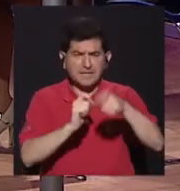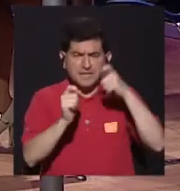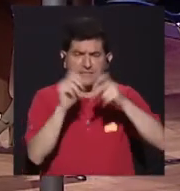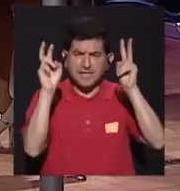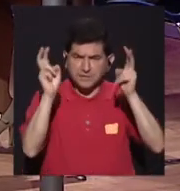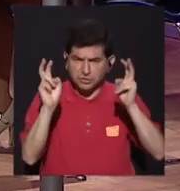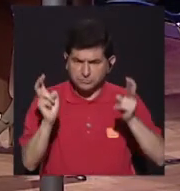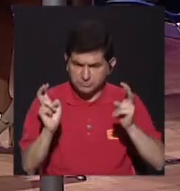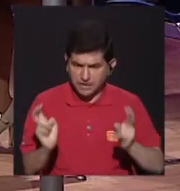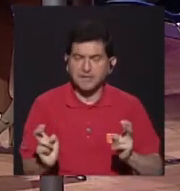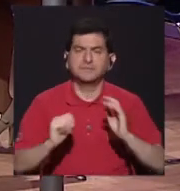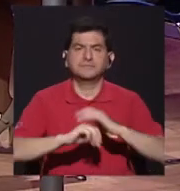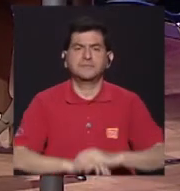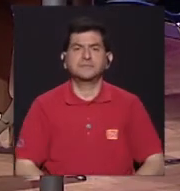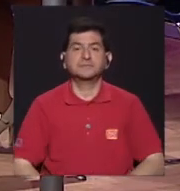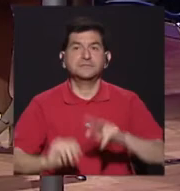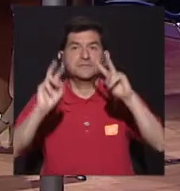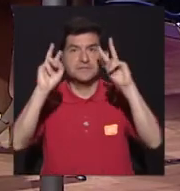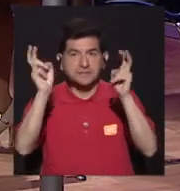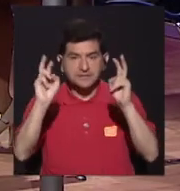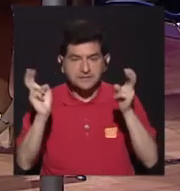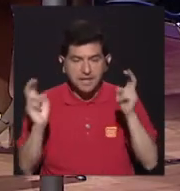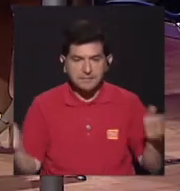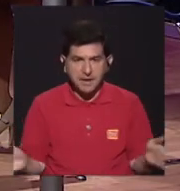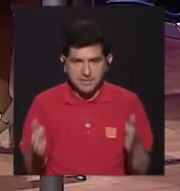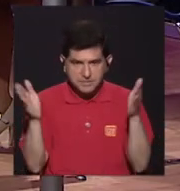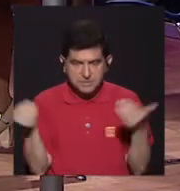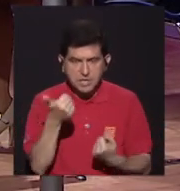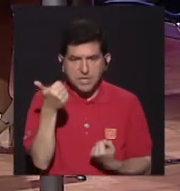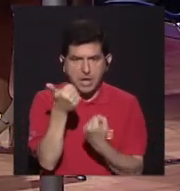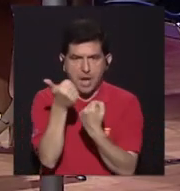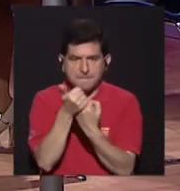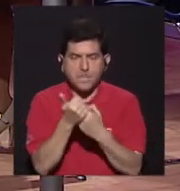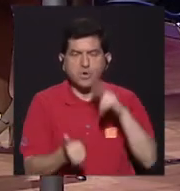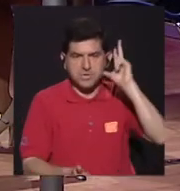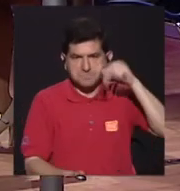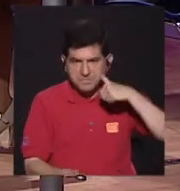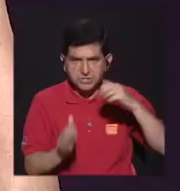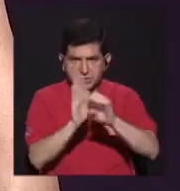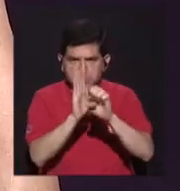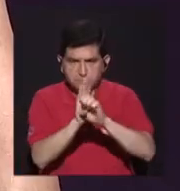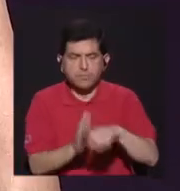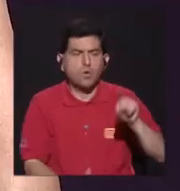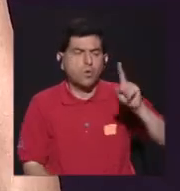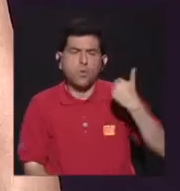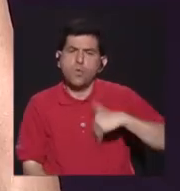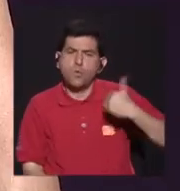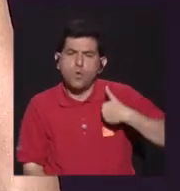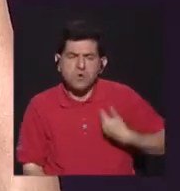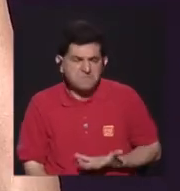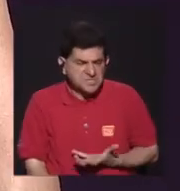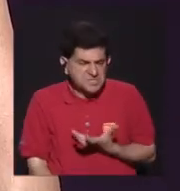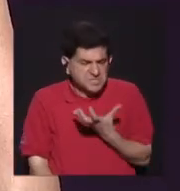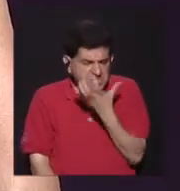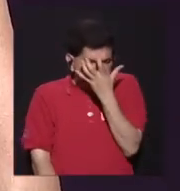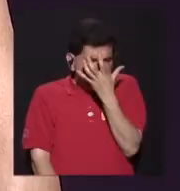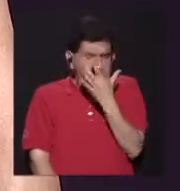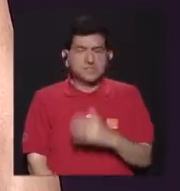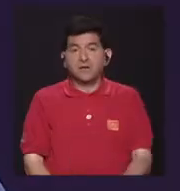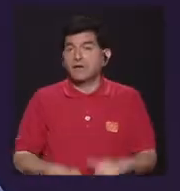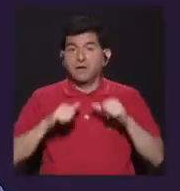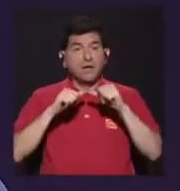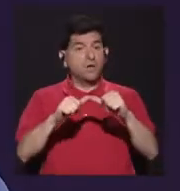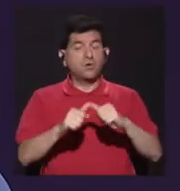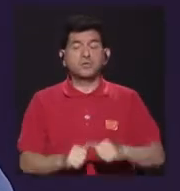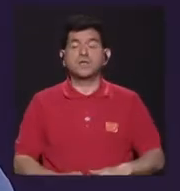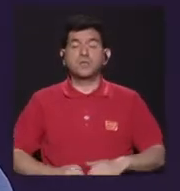temas, temas que impulsó y que respalda todavía el machismo. Por ejemplo, un hombre puede estar enojado y sigue siendo